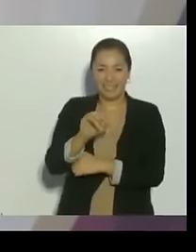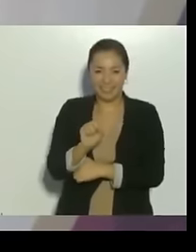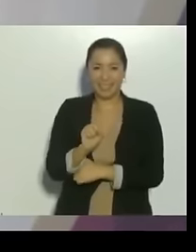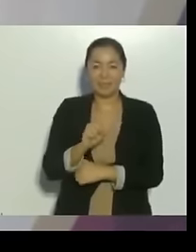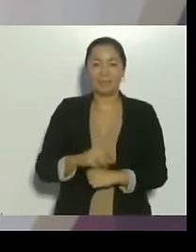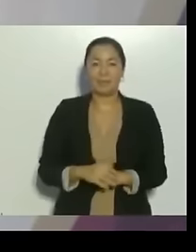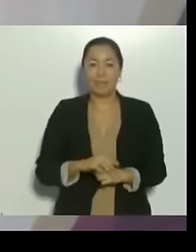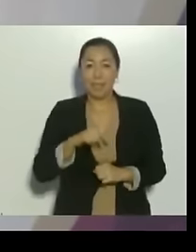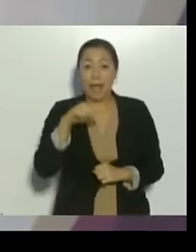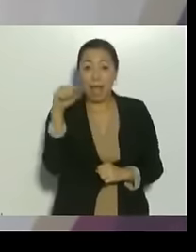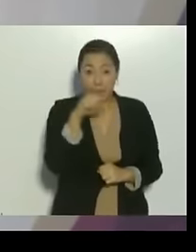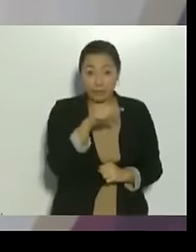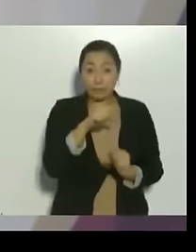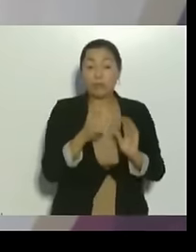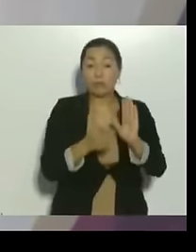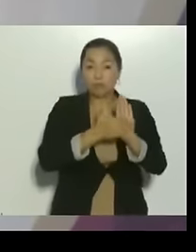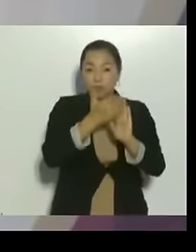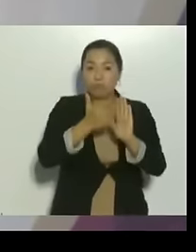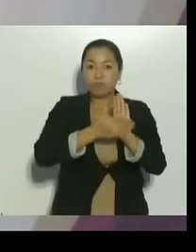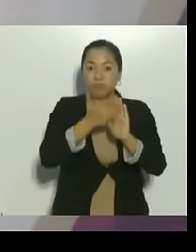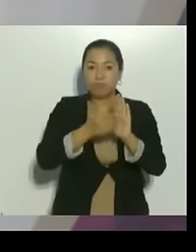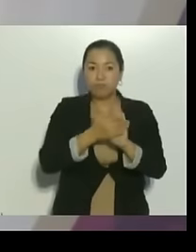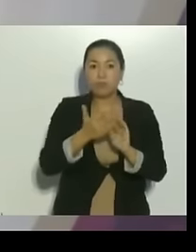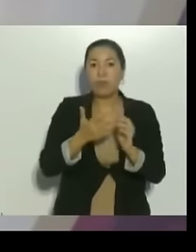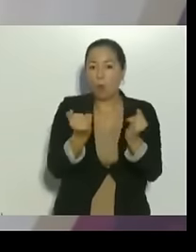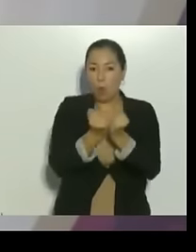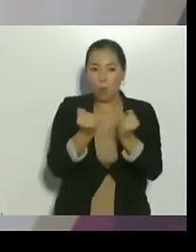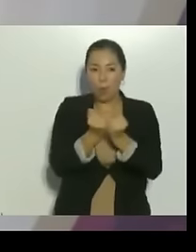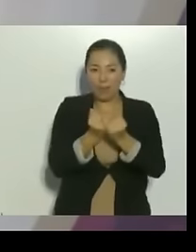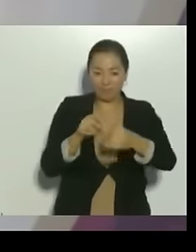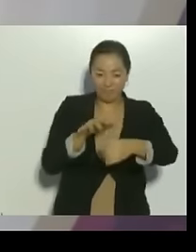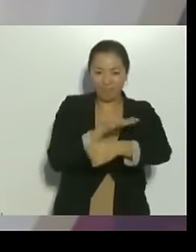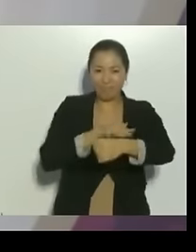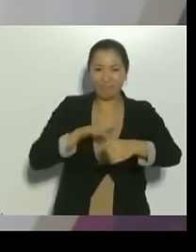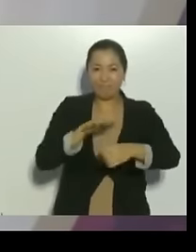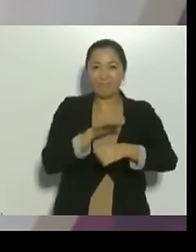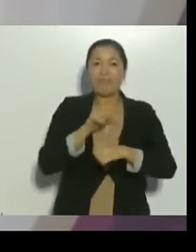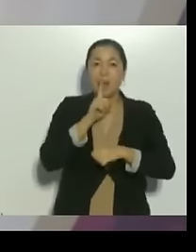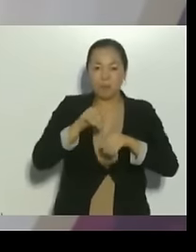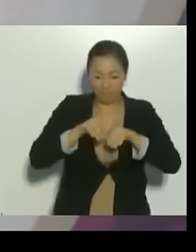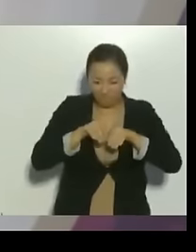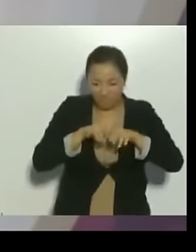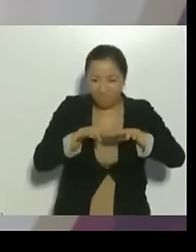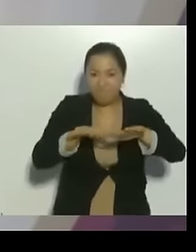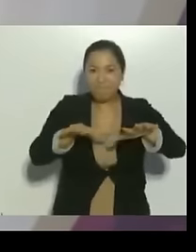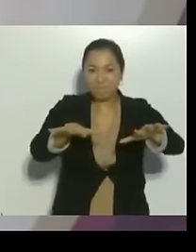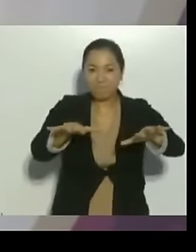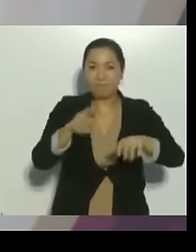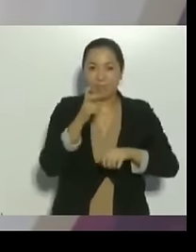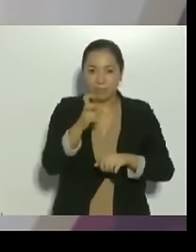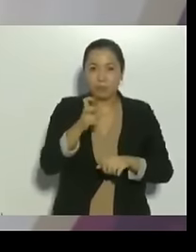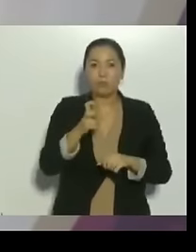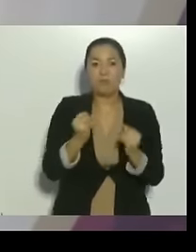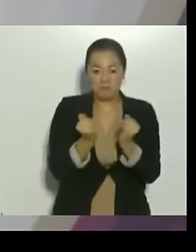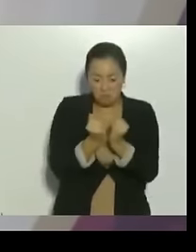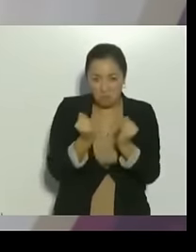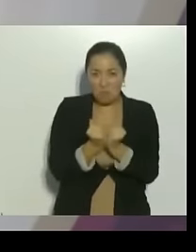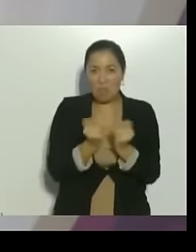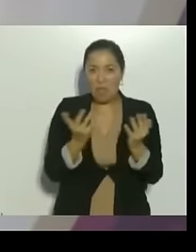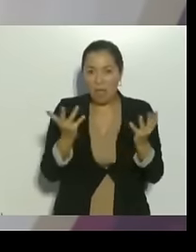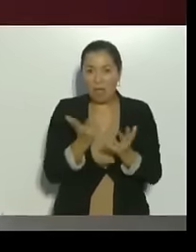superación de errores la toma de conciencia por actos indebidos y un